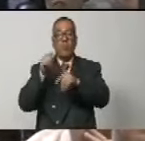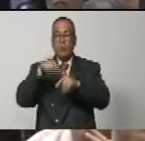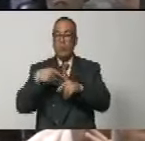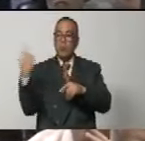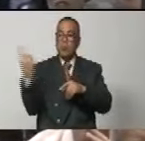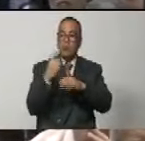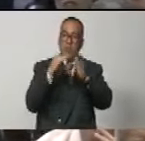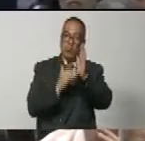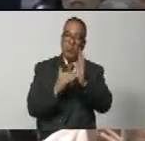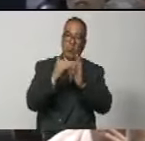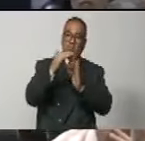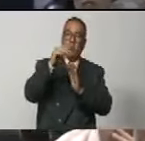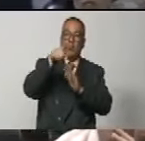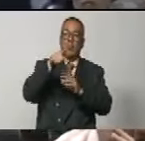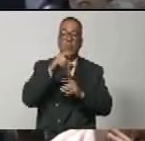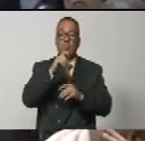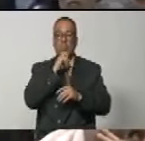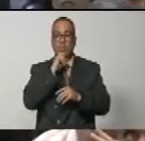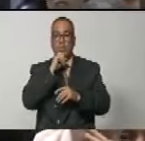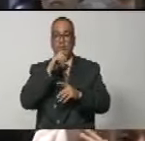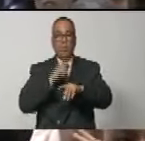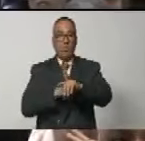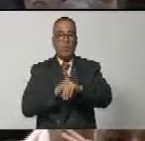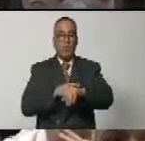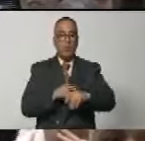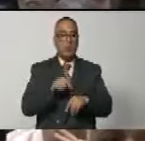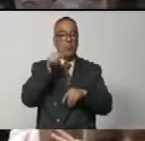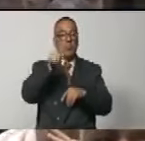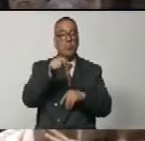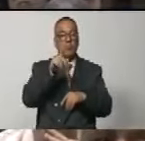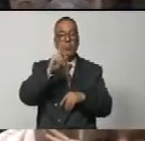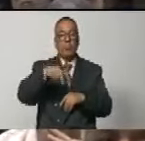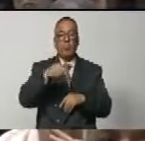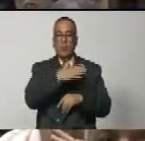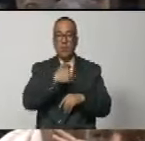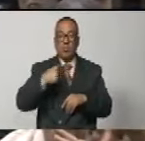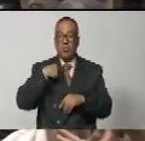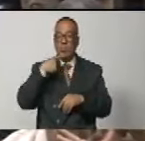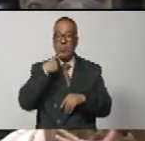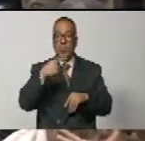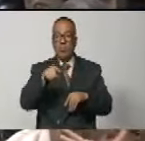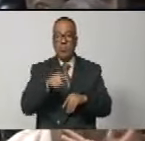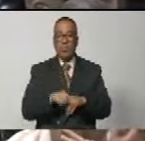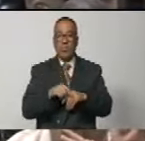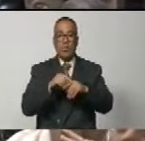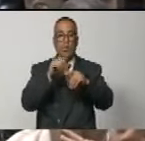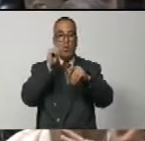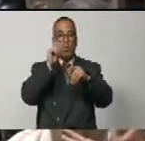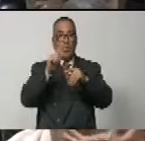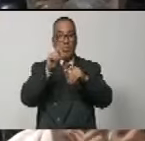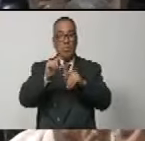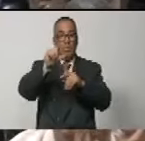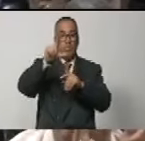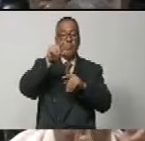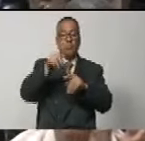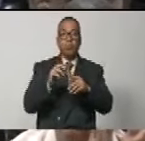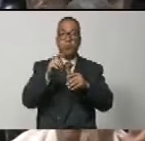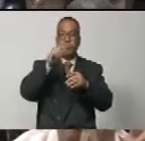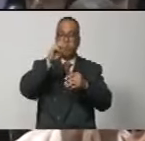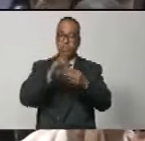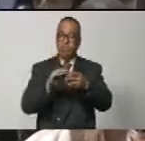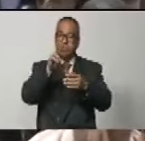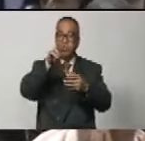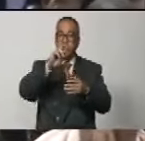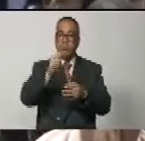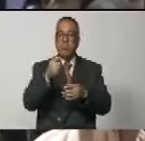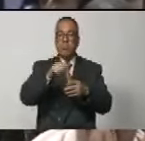viene superando estas dificultades. Asimismo, quiero hacer referencia que la inflación acumulada para los dos primeros